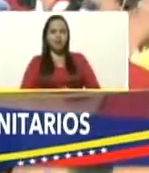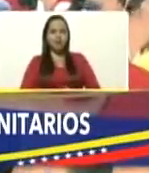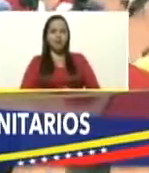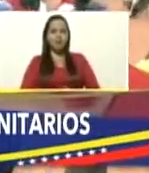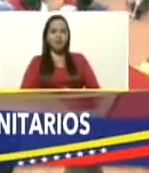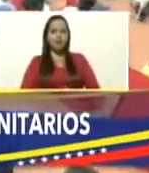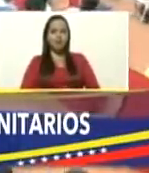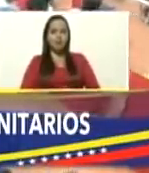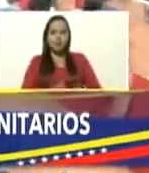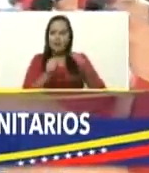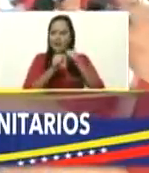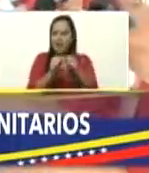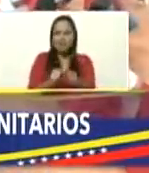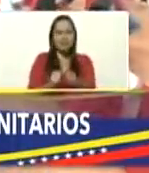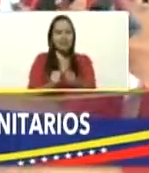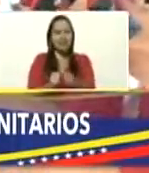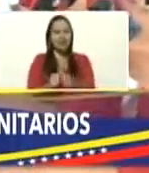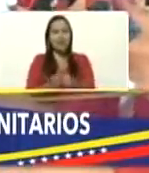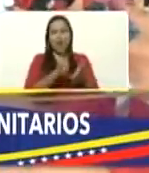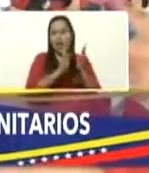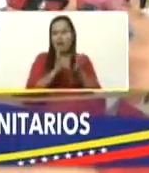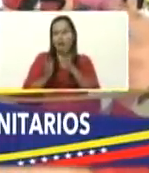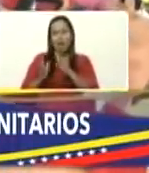Para que sigan hablando de nosotros.